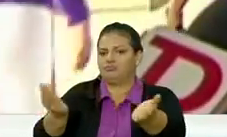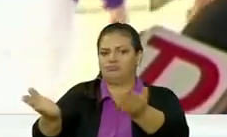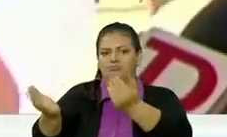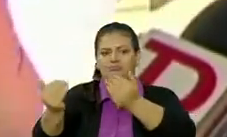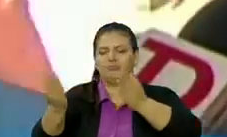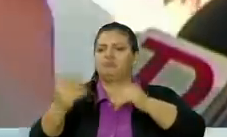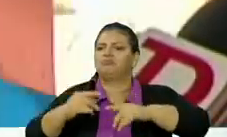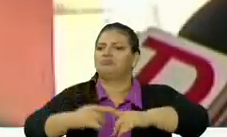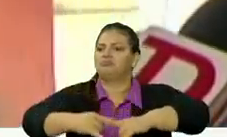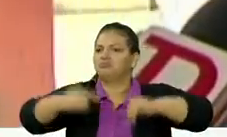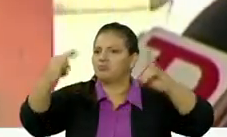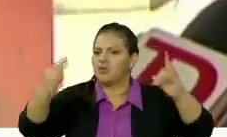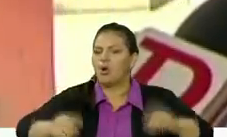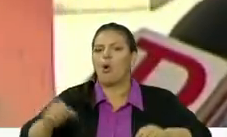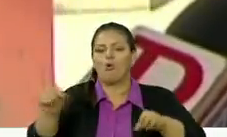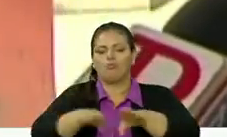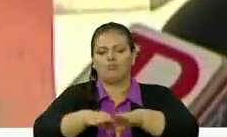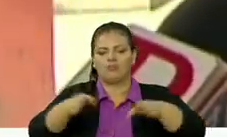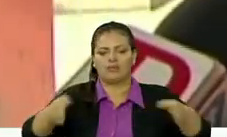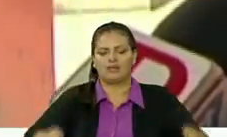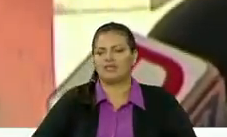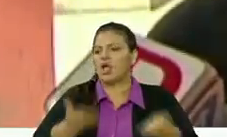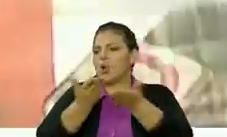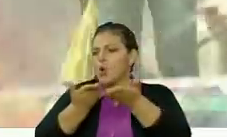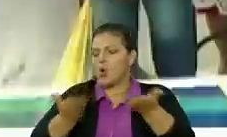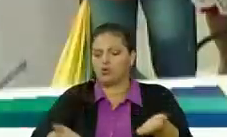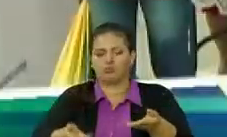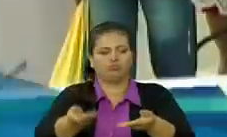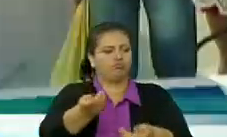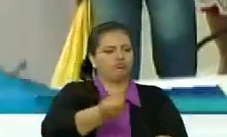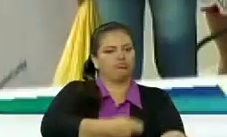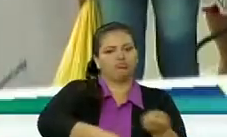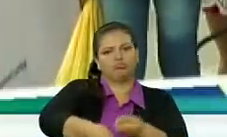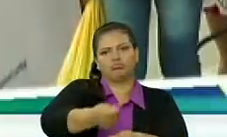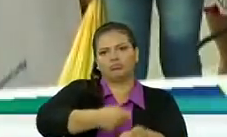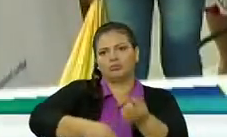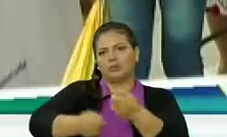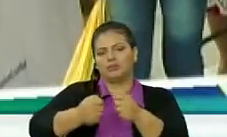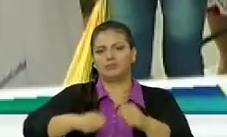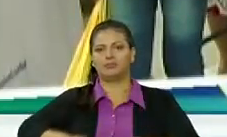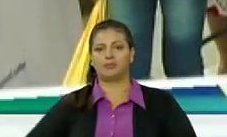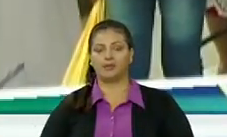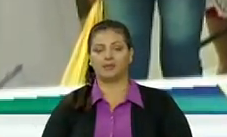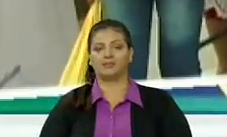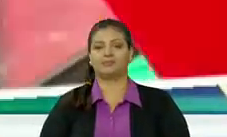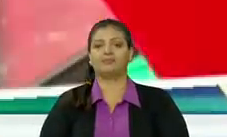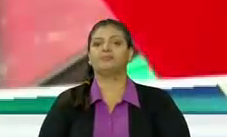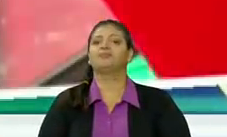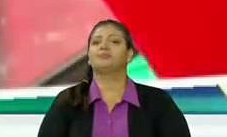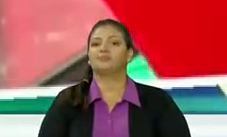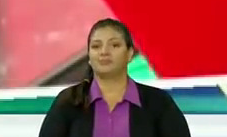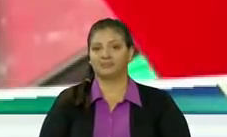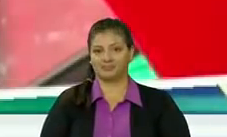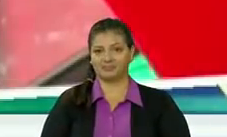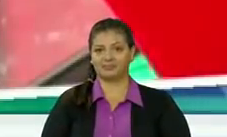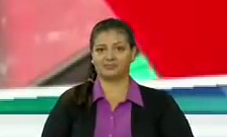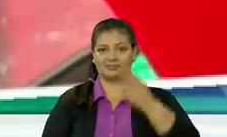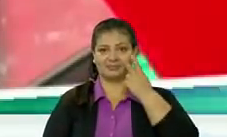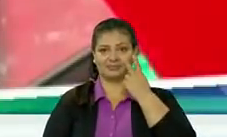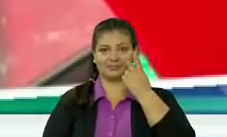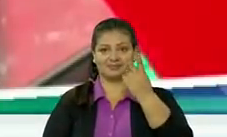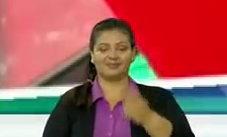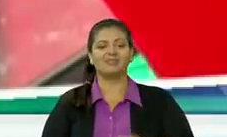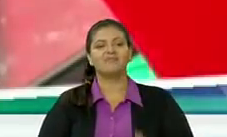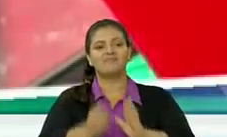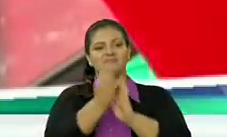ya han venido de procesos similares a este en años anteriores ya lo han conseguido y son proyectos o familias exitosas